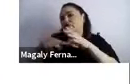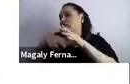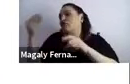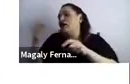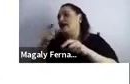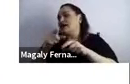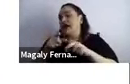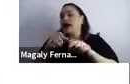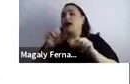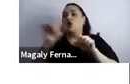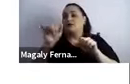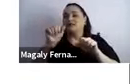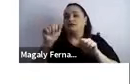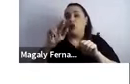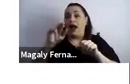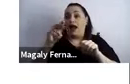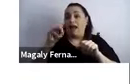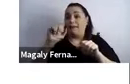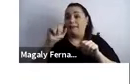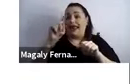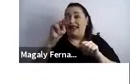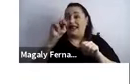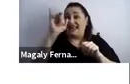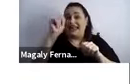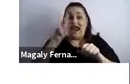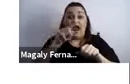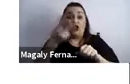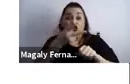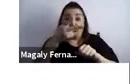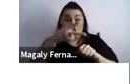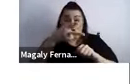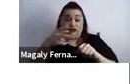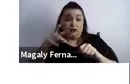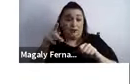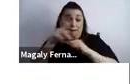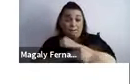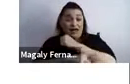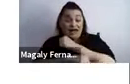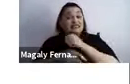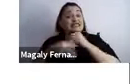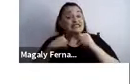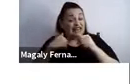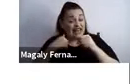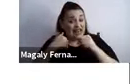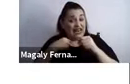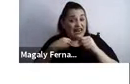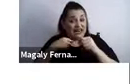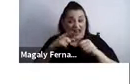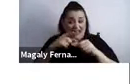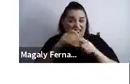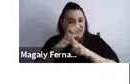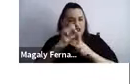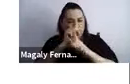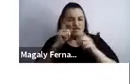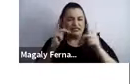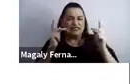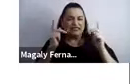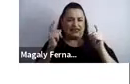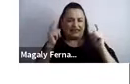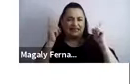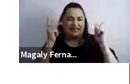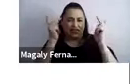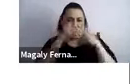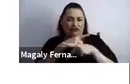lo mismo en Armenia. Pues estos 2 países tienen, a pesar de esas situaciones tan terribles, pues